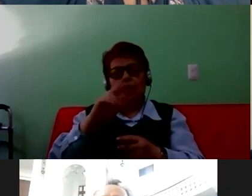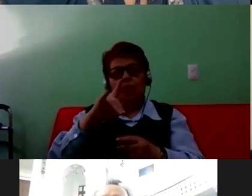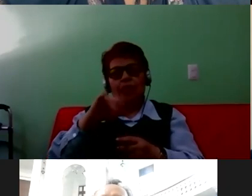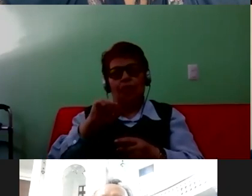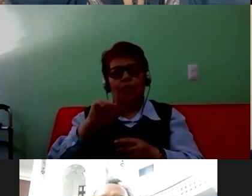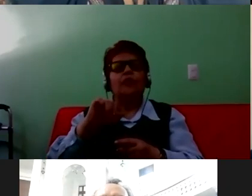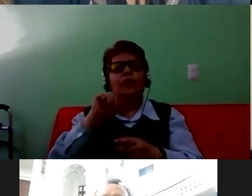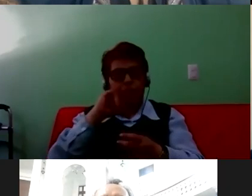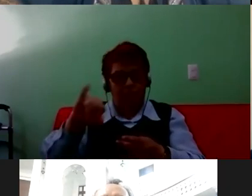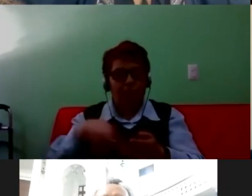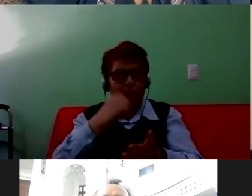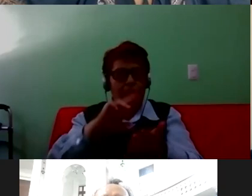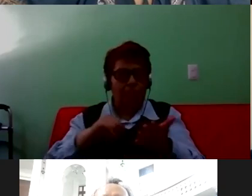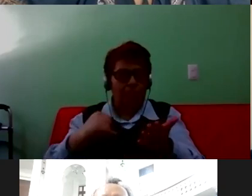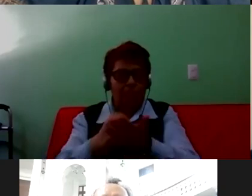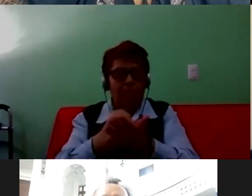dictamen.